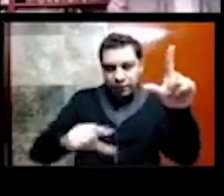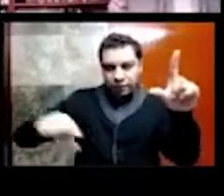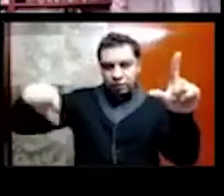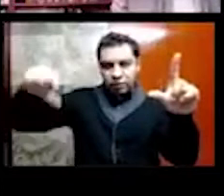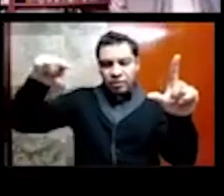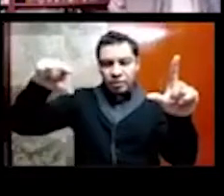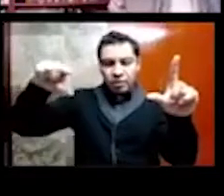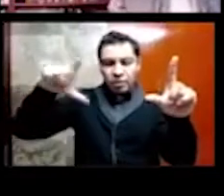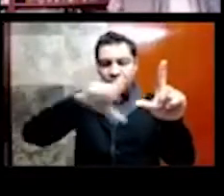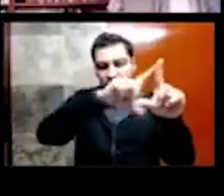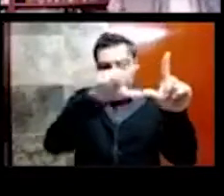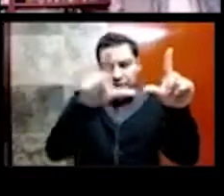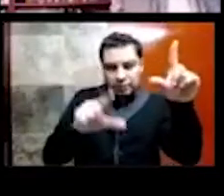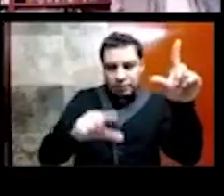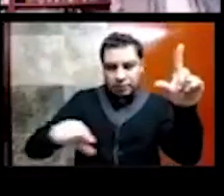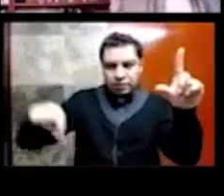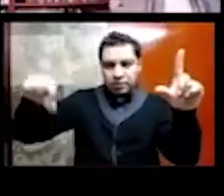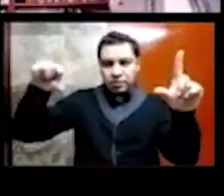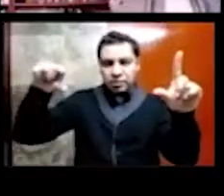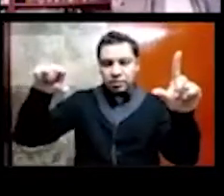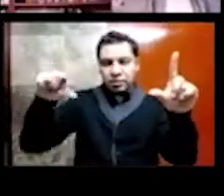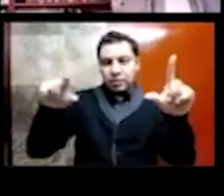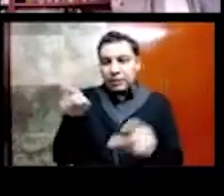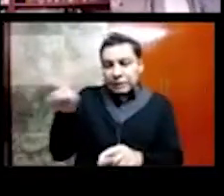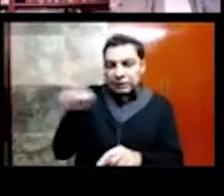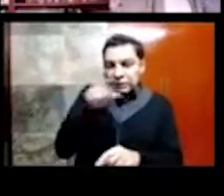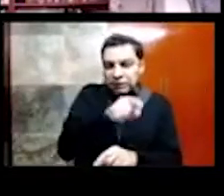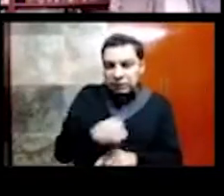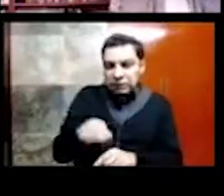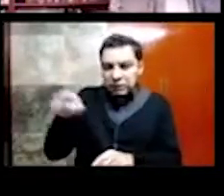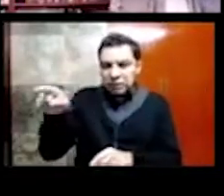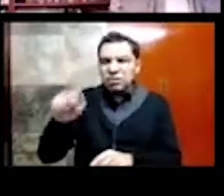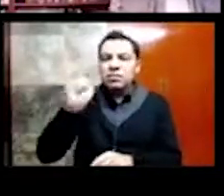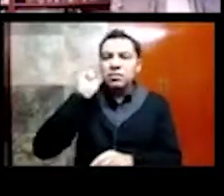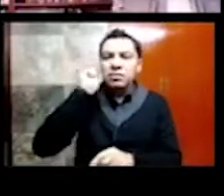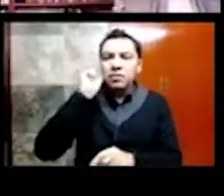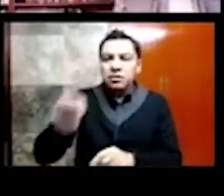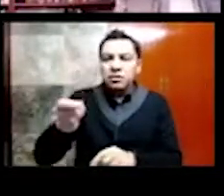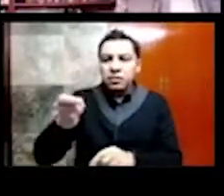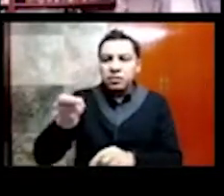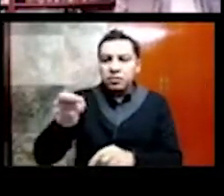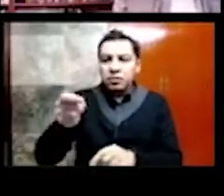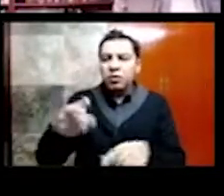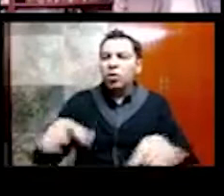Francia, donde el doctor Paul Gendrop y un servidor